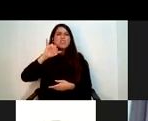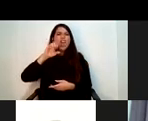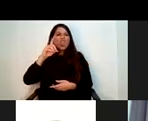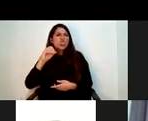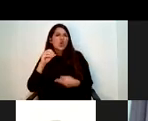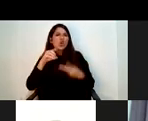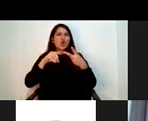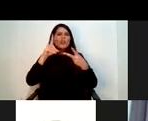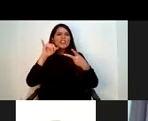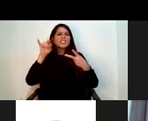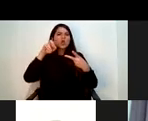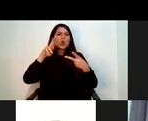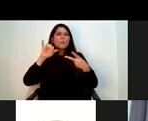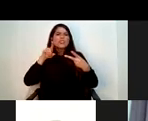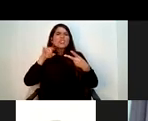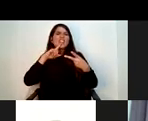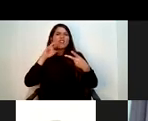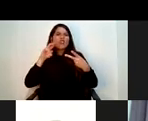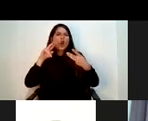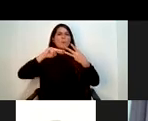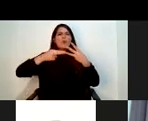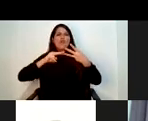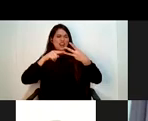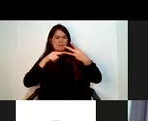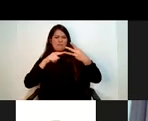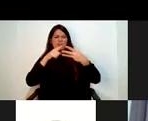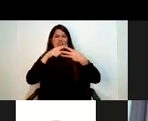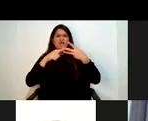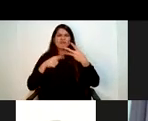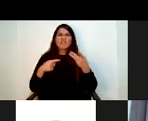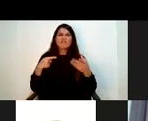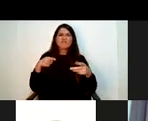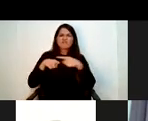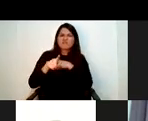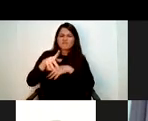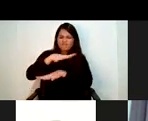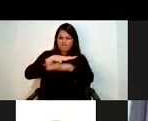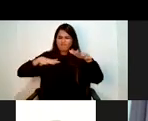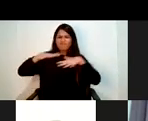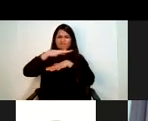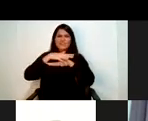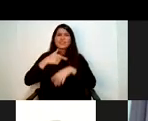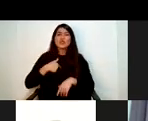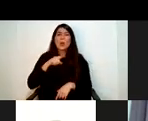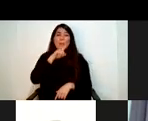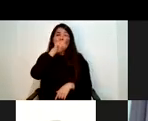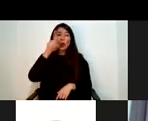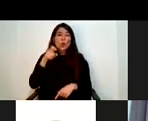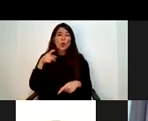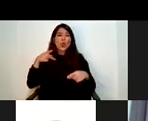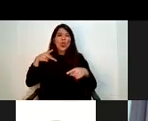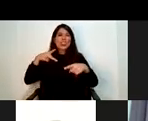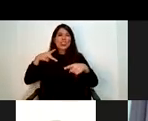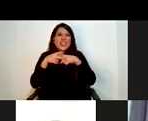es problema. Y lo más probable es que si yo les pregunto a ustedes qué entienden por disrupción, qué entienden